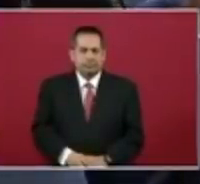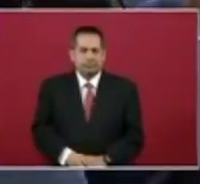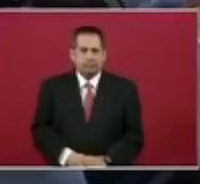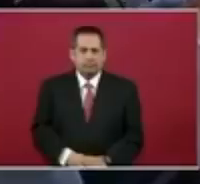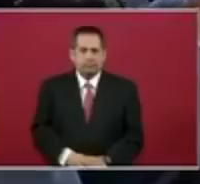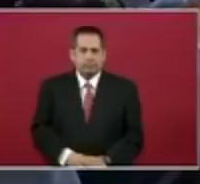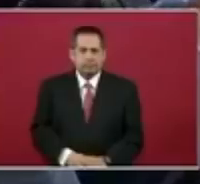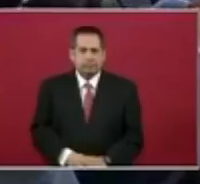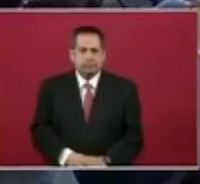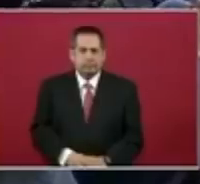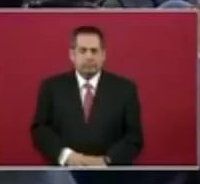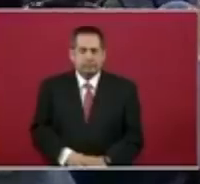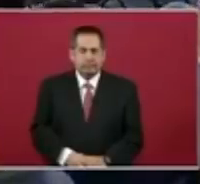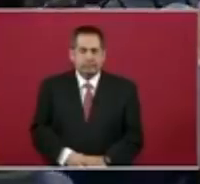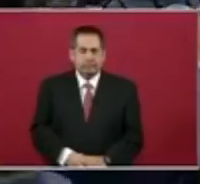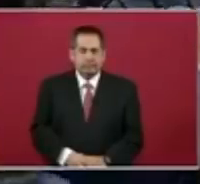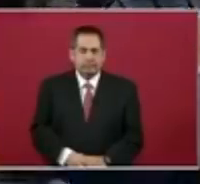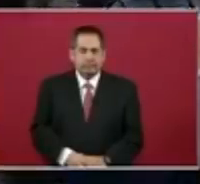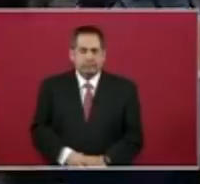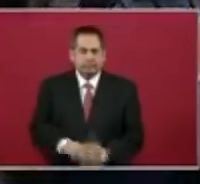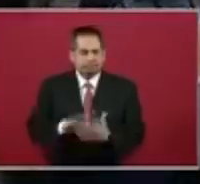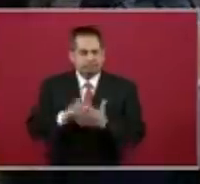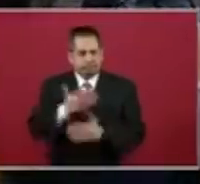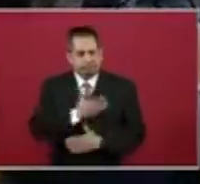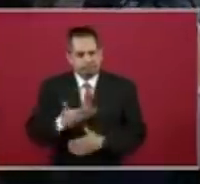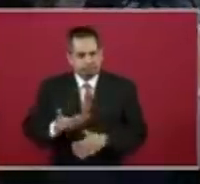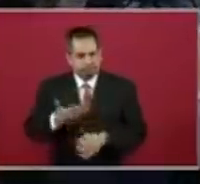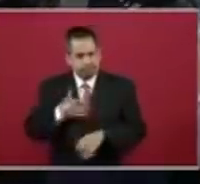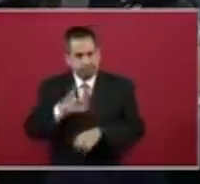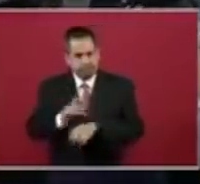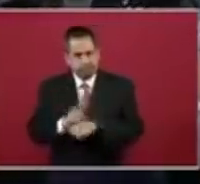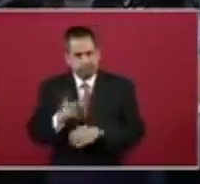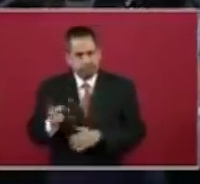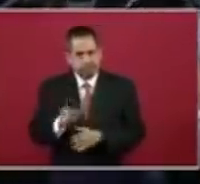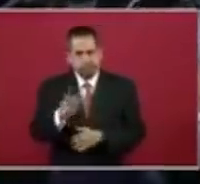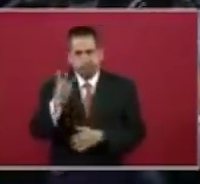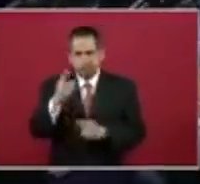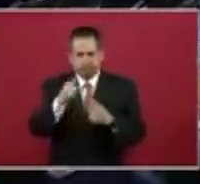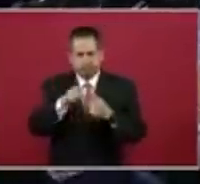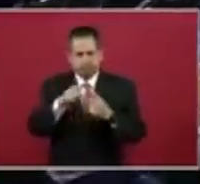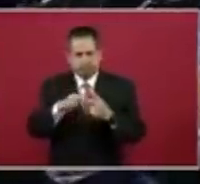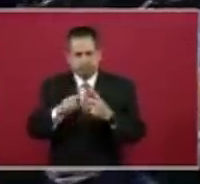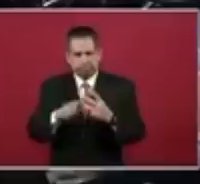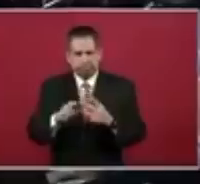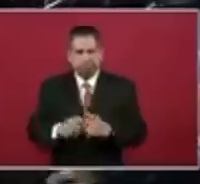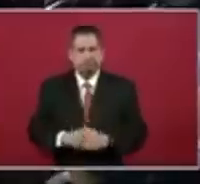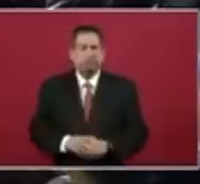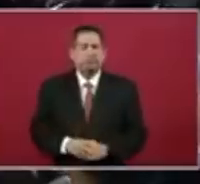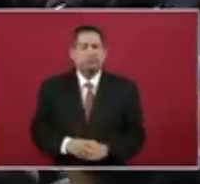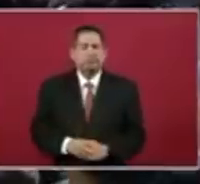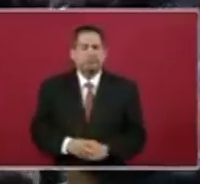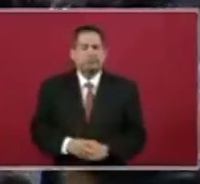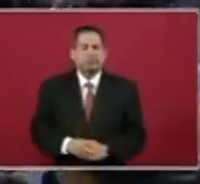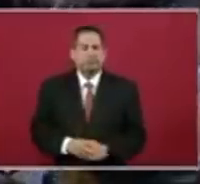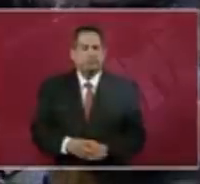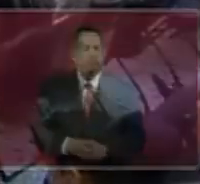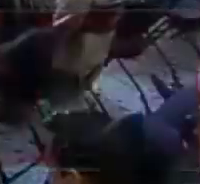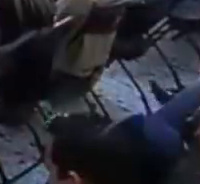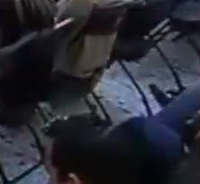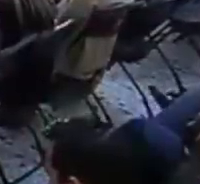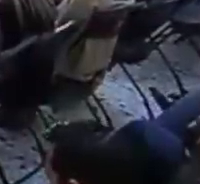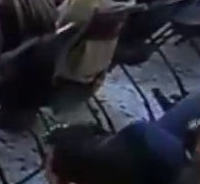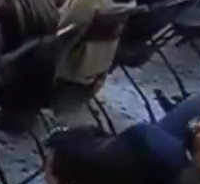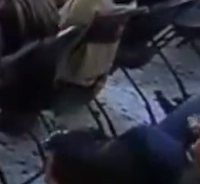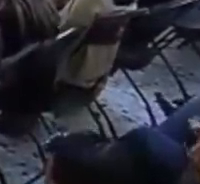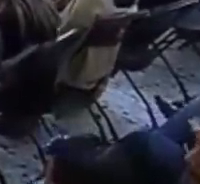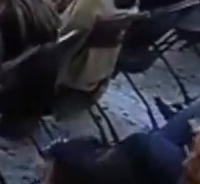Gracias, presidente. Buenos días. Quisiera preguntarle sobre tres temas. El primero sería sobre esta información que se da a conocer el día